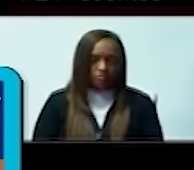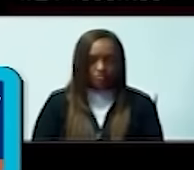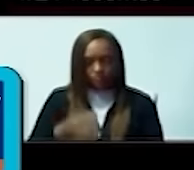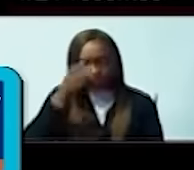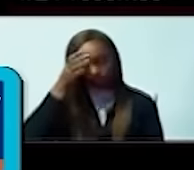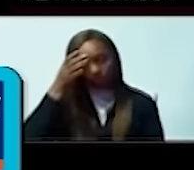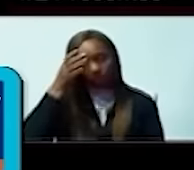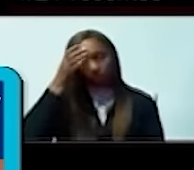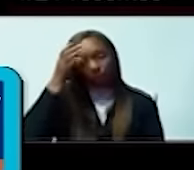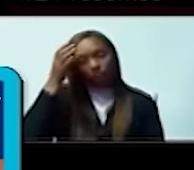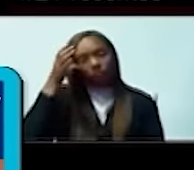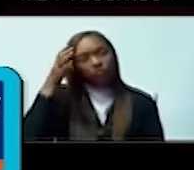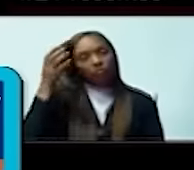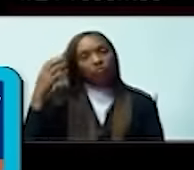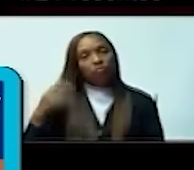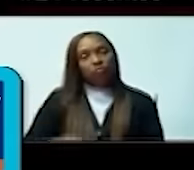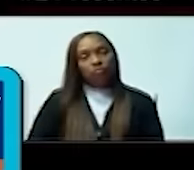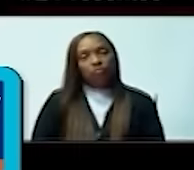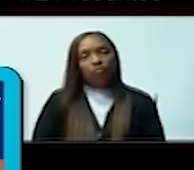Termina la votación.